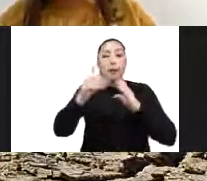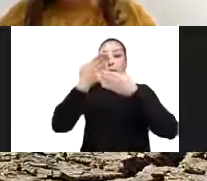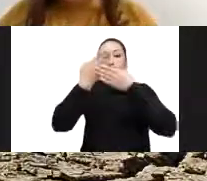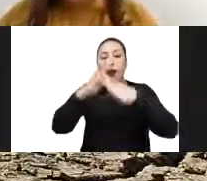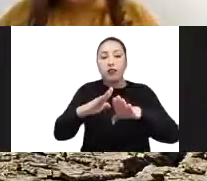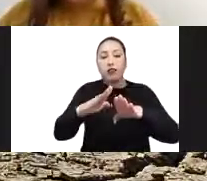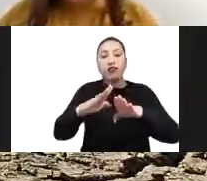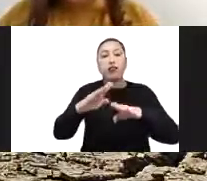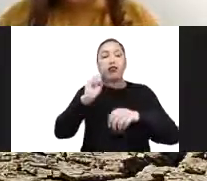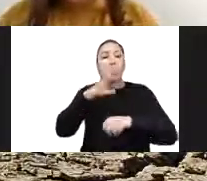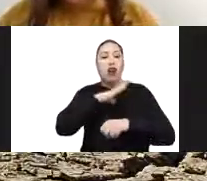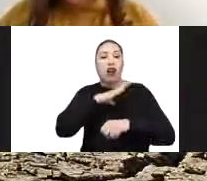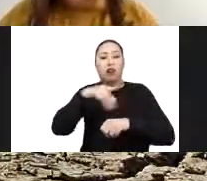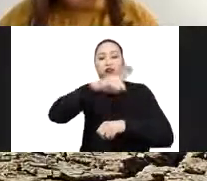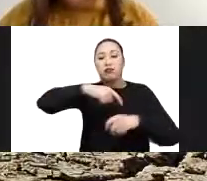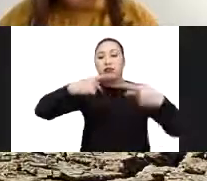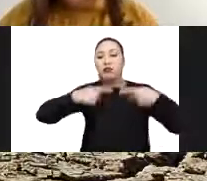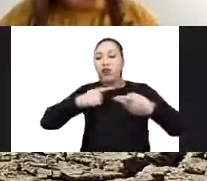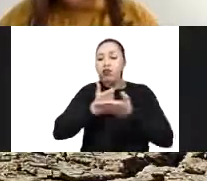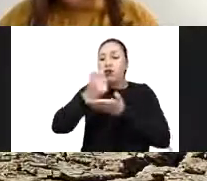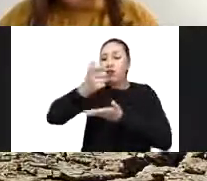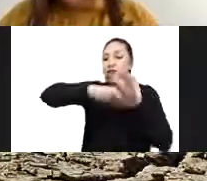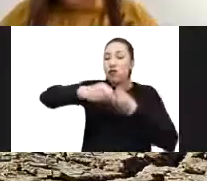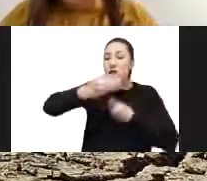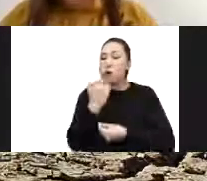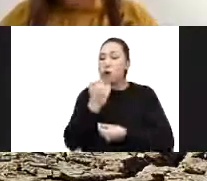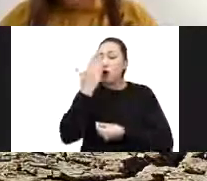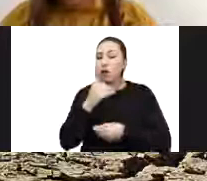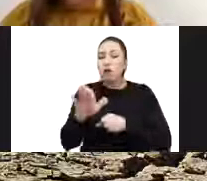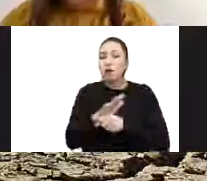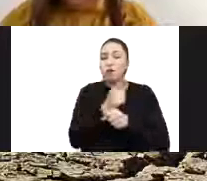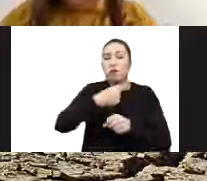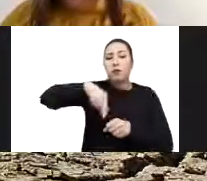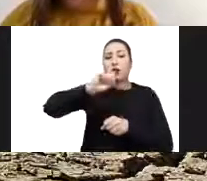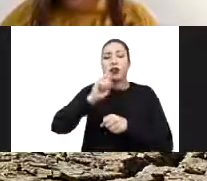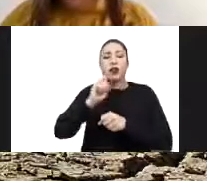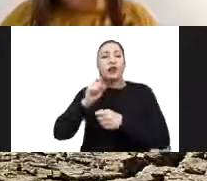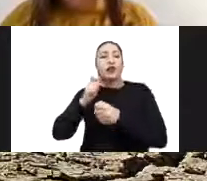tener carteras vencidas porque van a seguir invirtiendo en hoteles